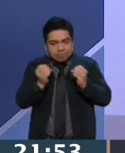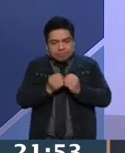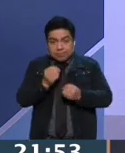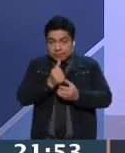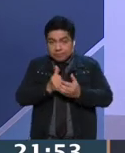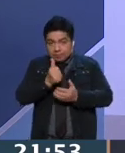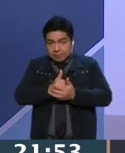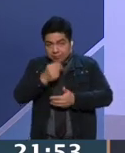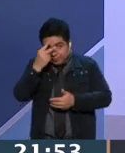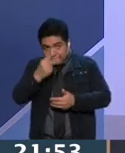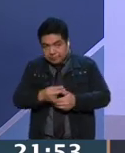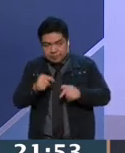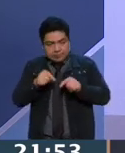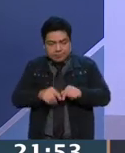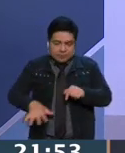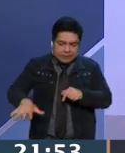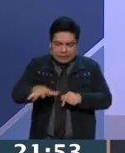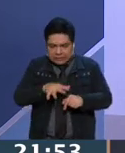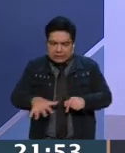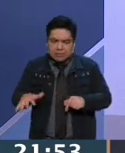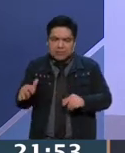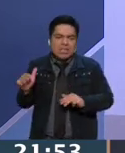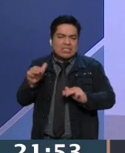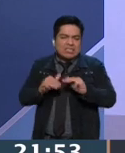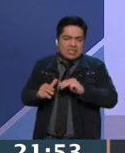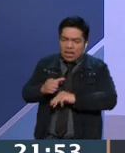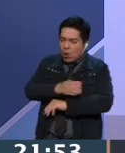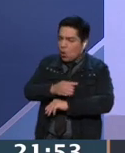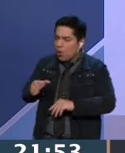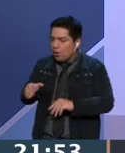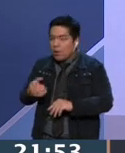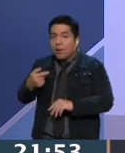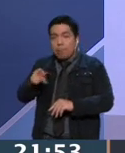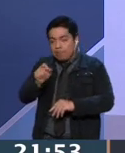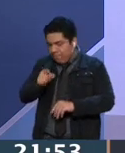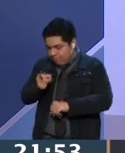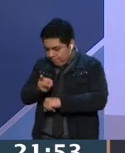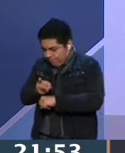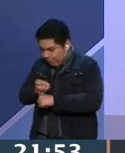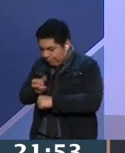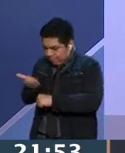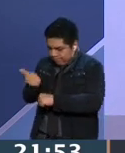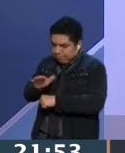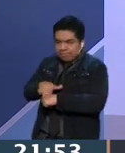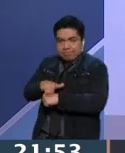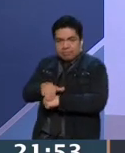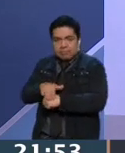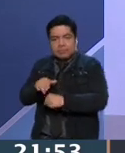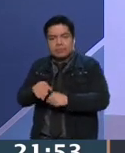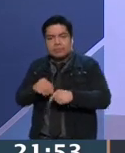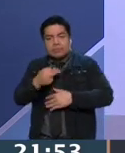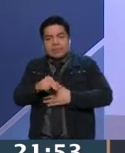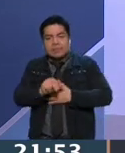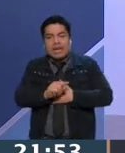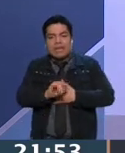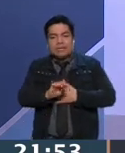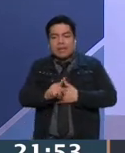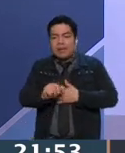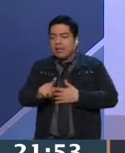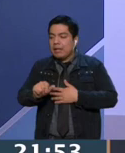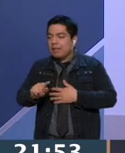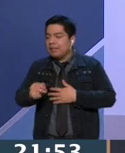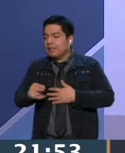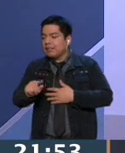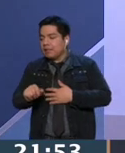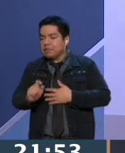de México, en la zona rural de la Ciudad de México, sino también hacerles una invitación. Se llama Altepetl Tlaocentli,